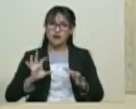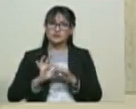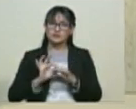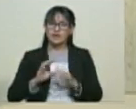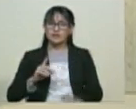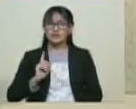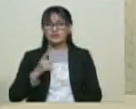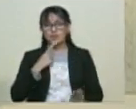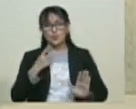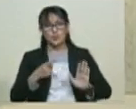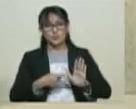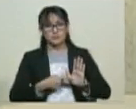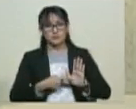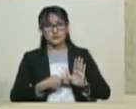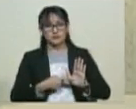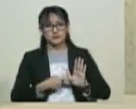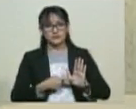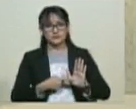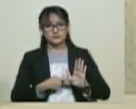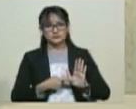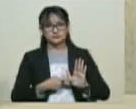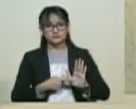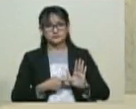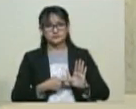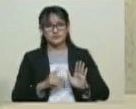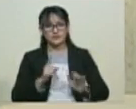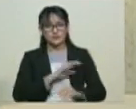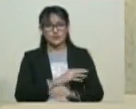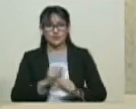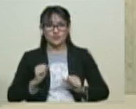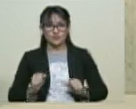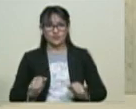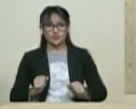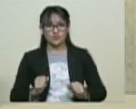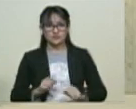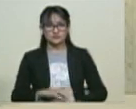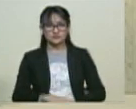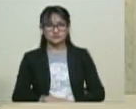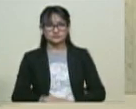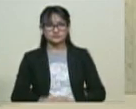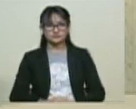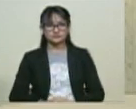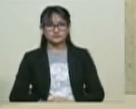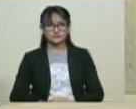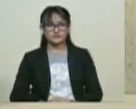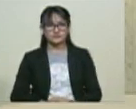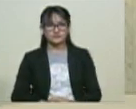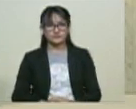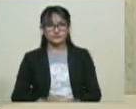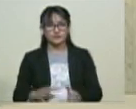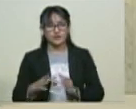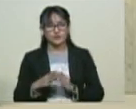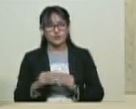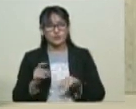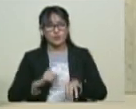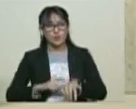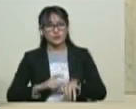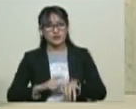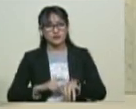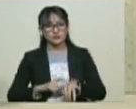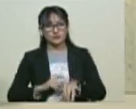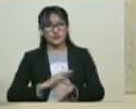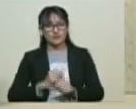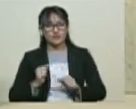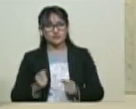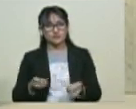cumplan, y agarre una gran fuerza toda la vida financiera del país y sobre todo una gran fuerza la